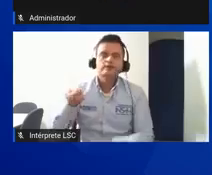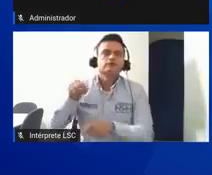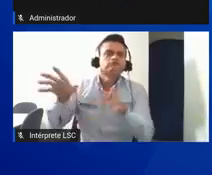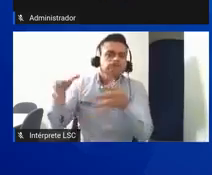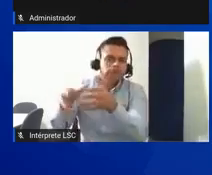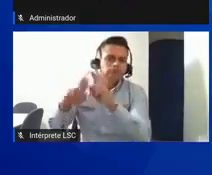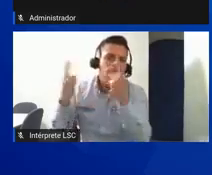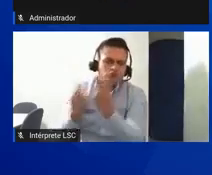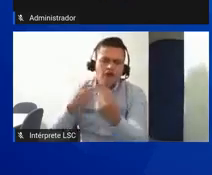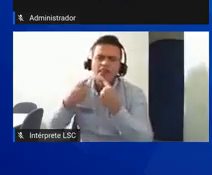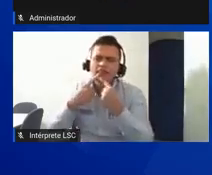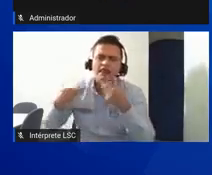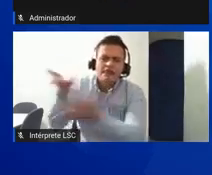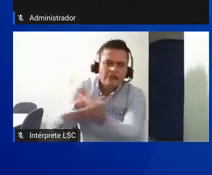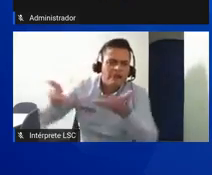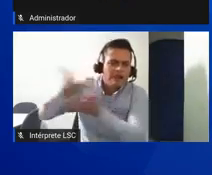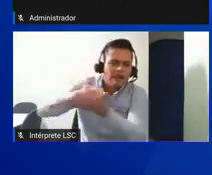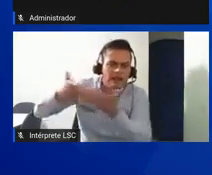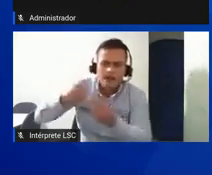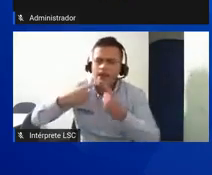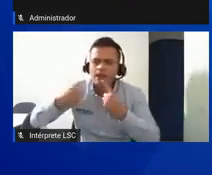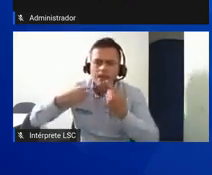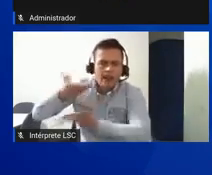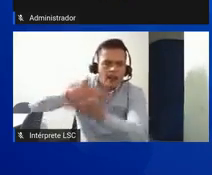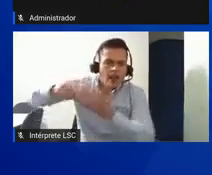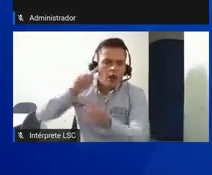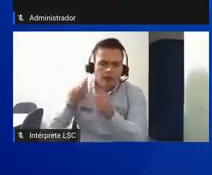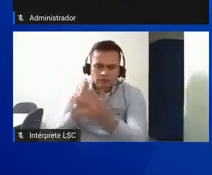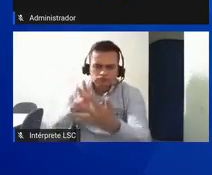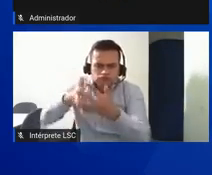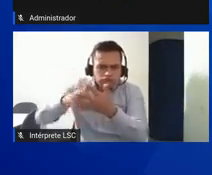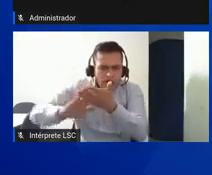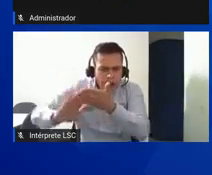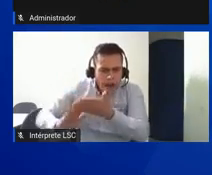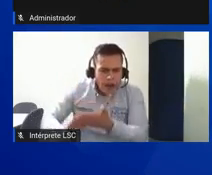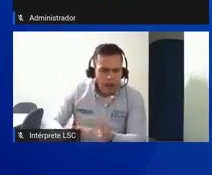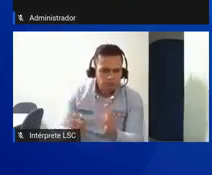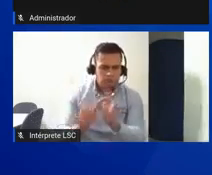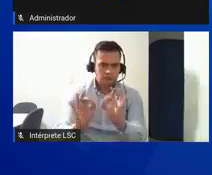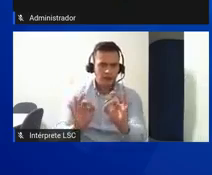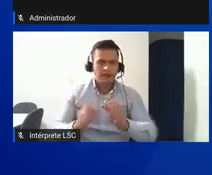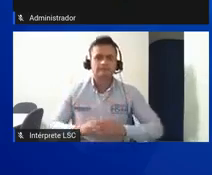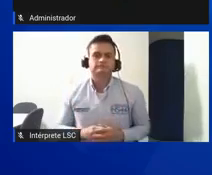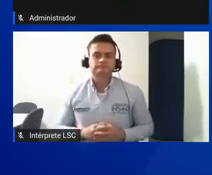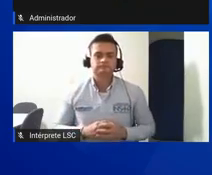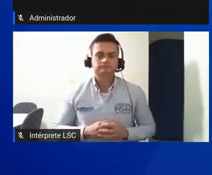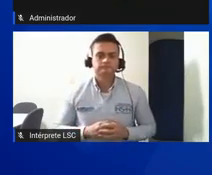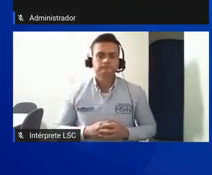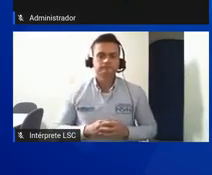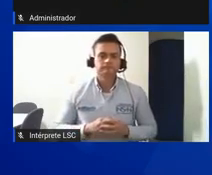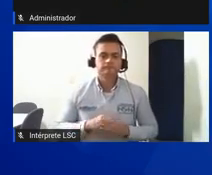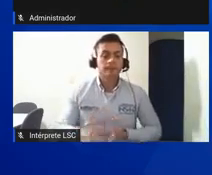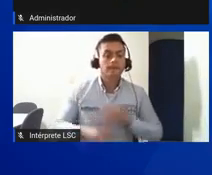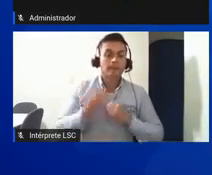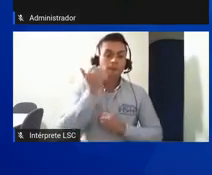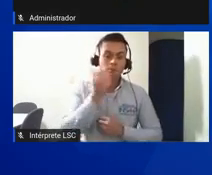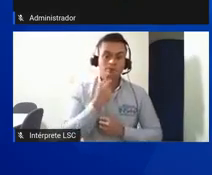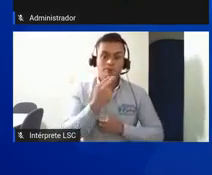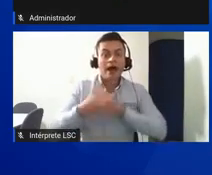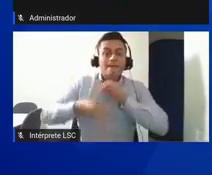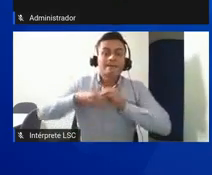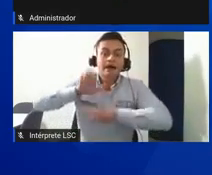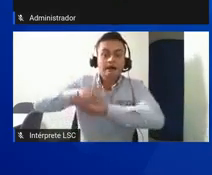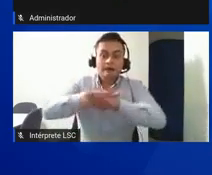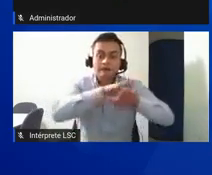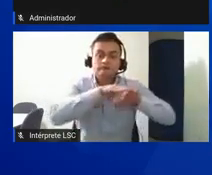y diálogos para terminar de pulir y hacerle algunos cambios. Y nosotros también, después de este